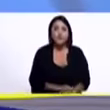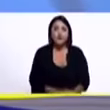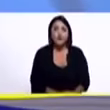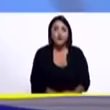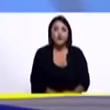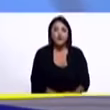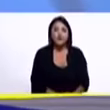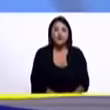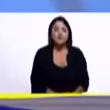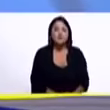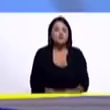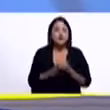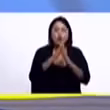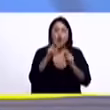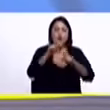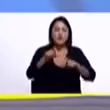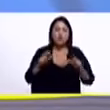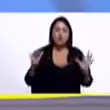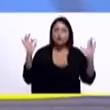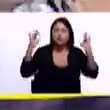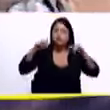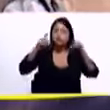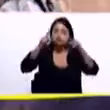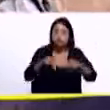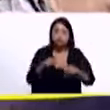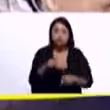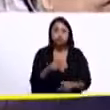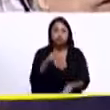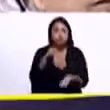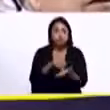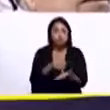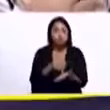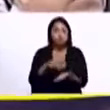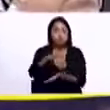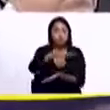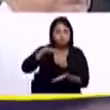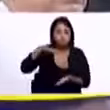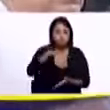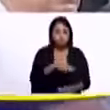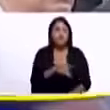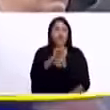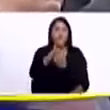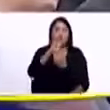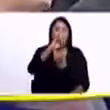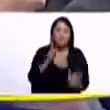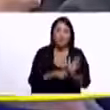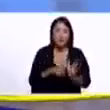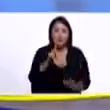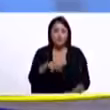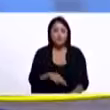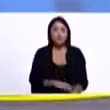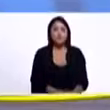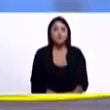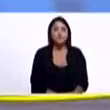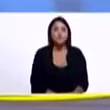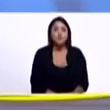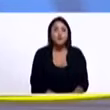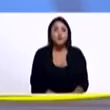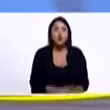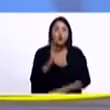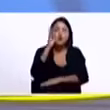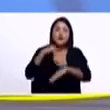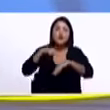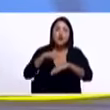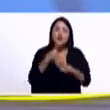políticos, empresariales, religiosos, sociales, culturales del país, académicos. Conferencia Nacional por